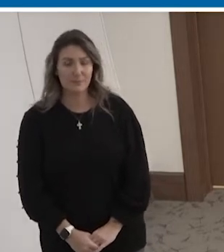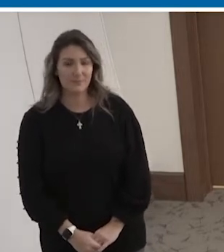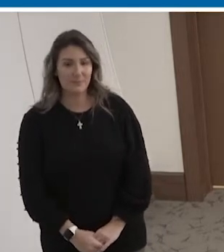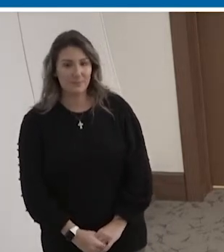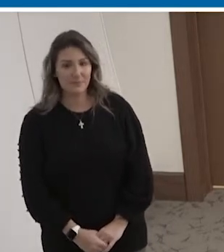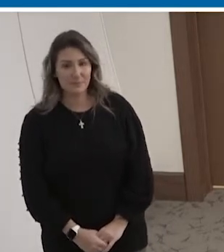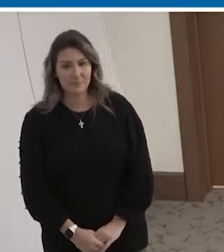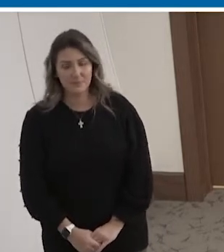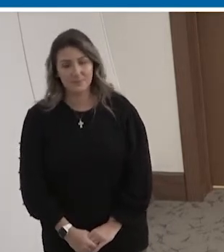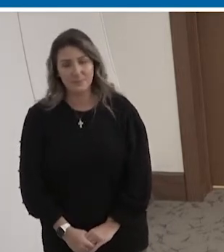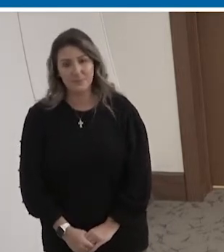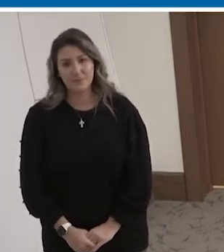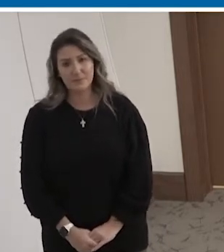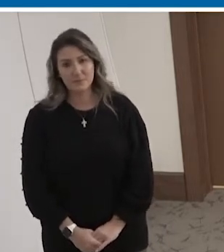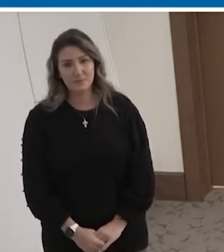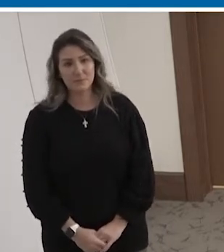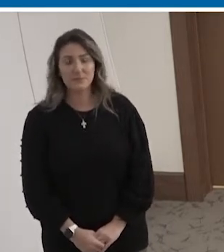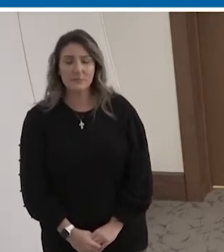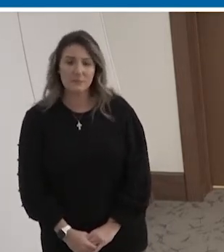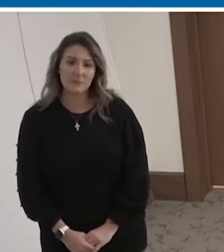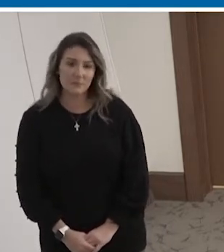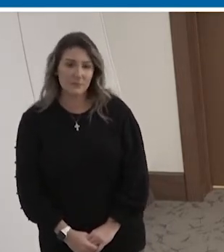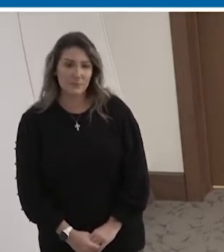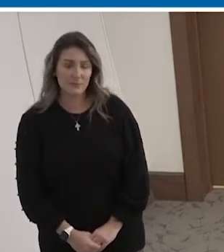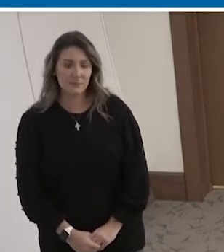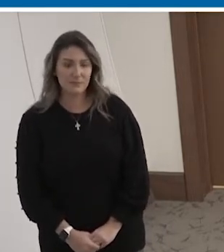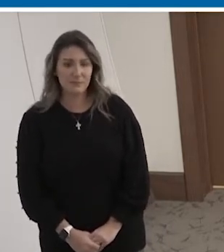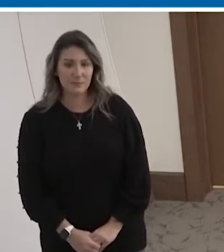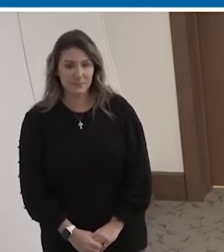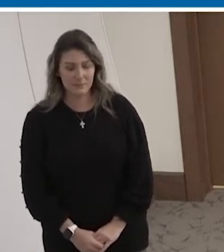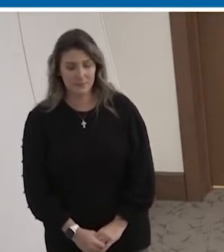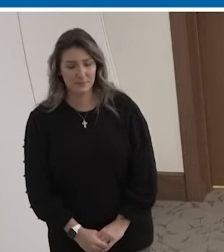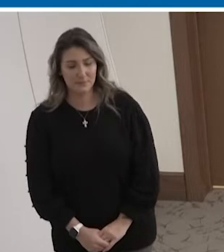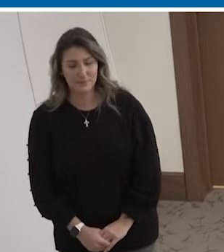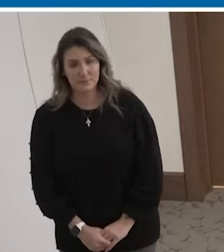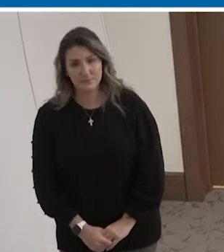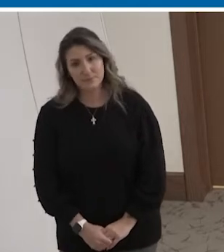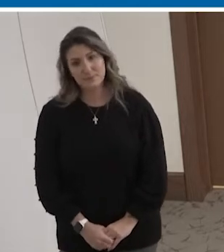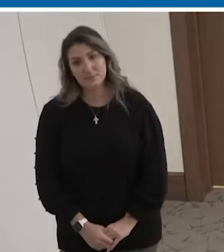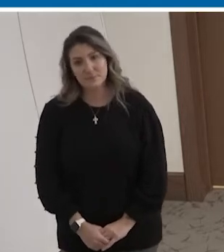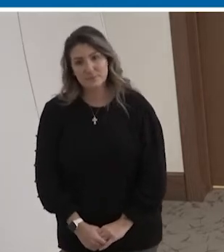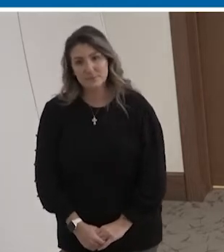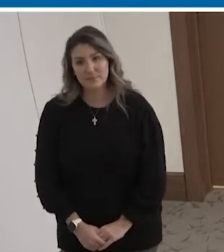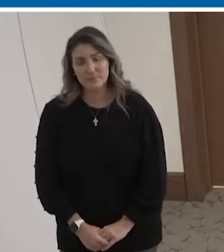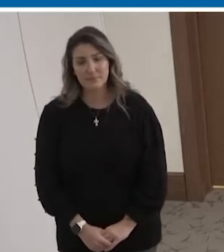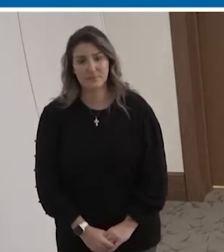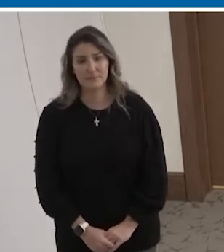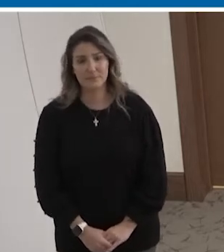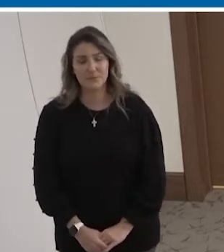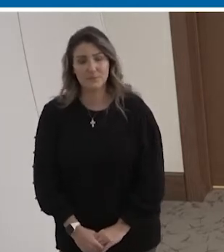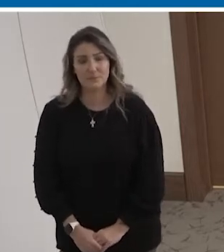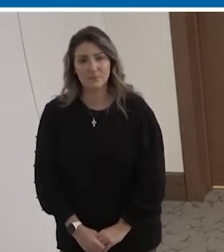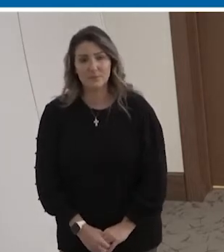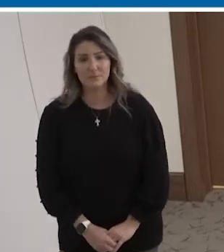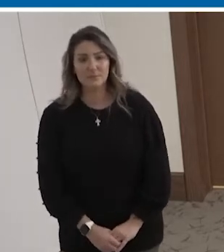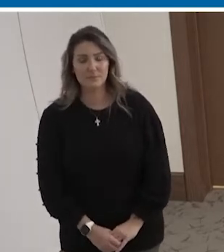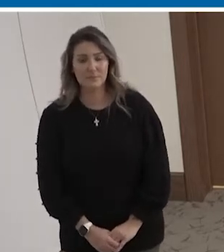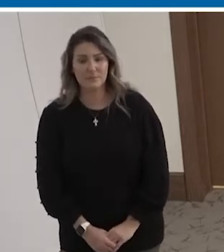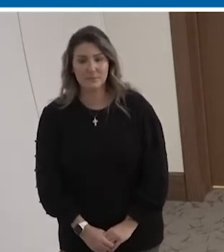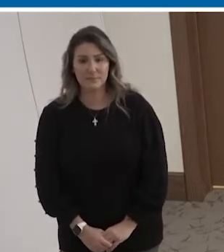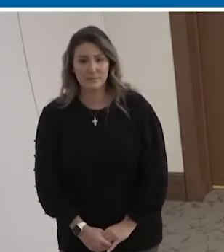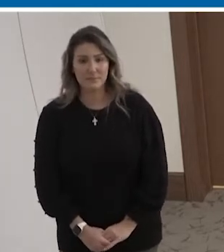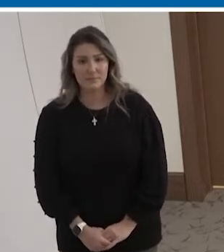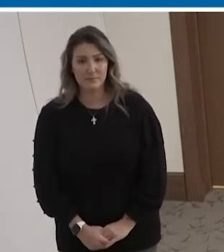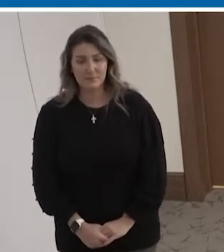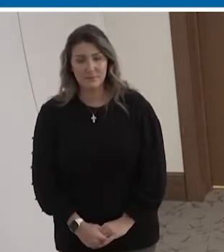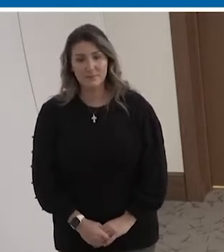esto. Su niño tiene como un catarrito, le corre la nariz